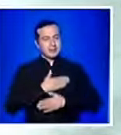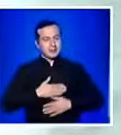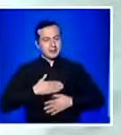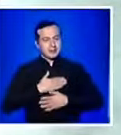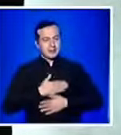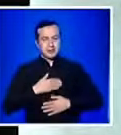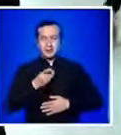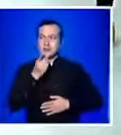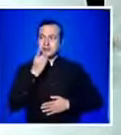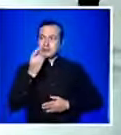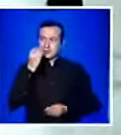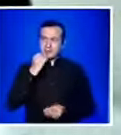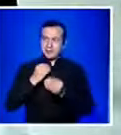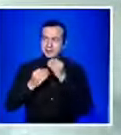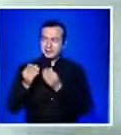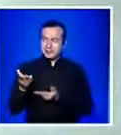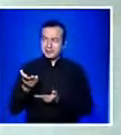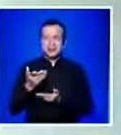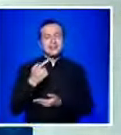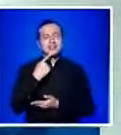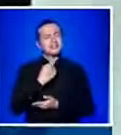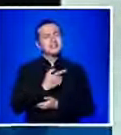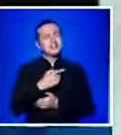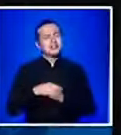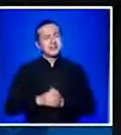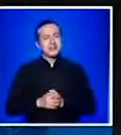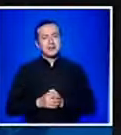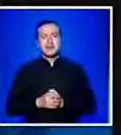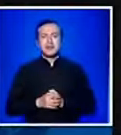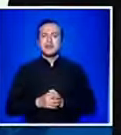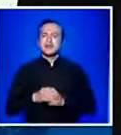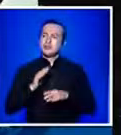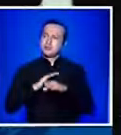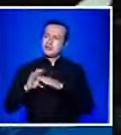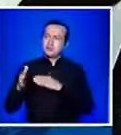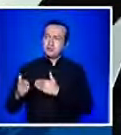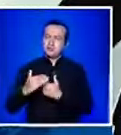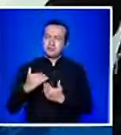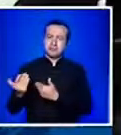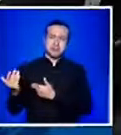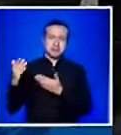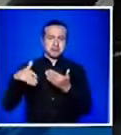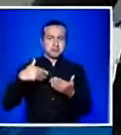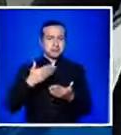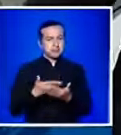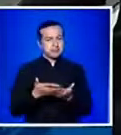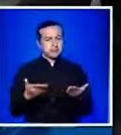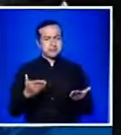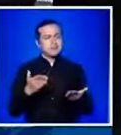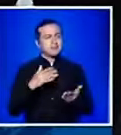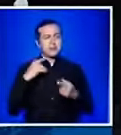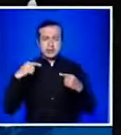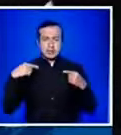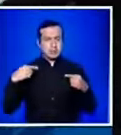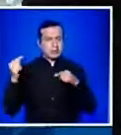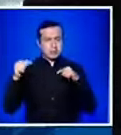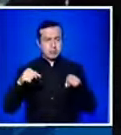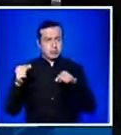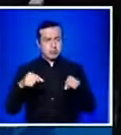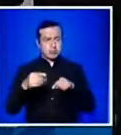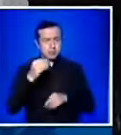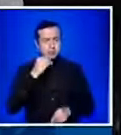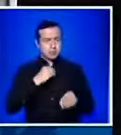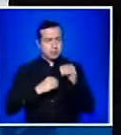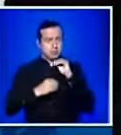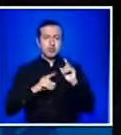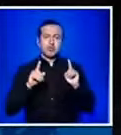del desayuno? Sí. ¿Qué le dijeron? Que nos dieron la invitación. Sí, le dieron la invitación. Sí. ¿Usted todos los días viene acá a retirar también la comida?